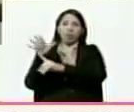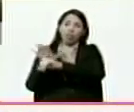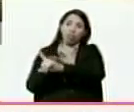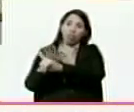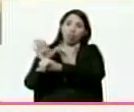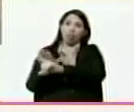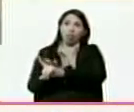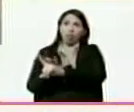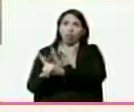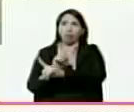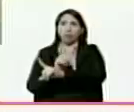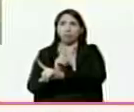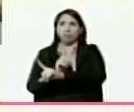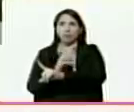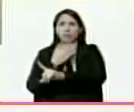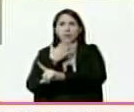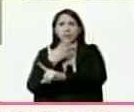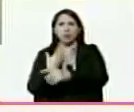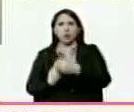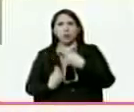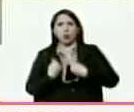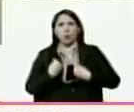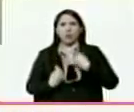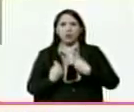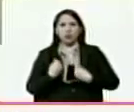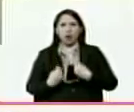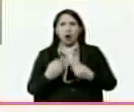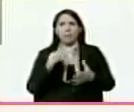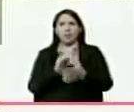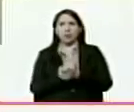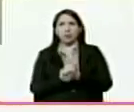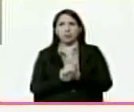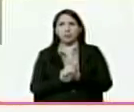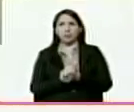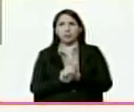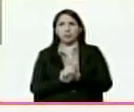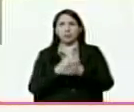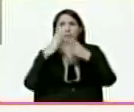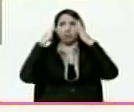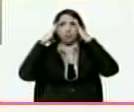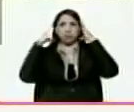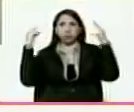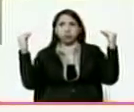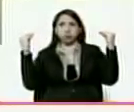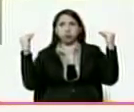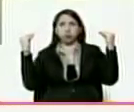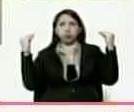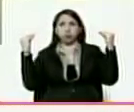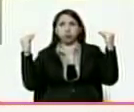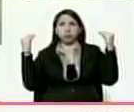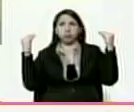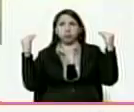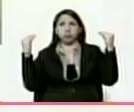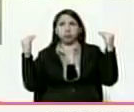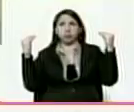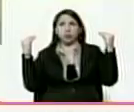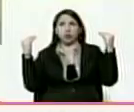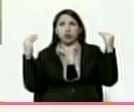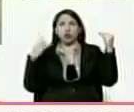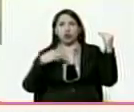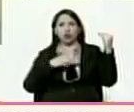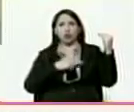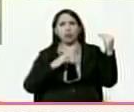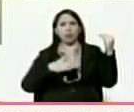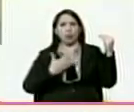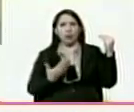es más, la preocupación de este compañero holandés, neerlandés, nos inspira a que podamos